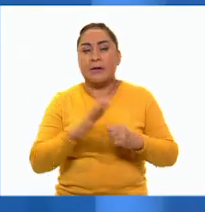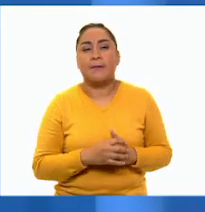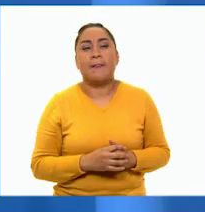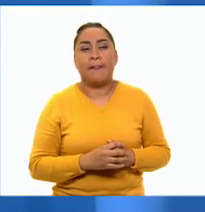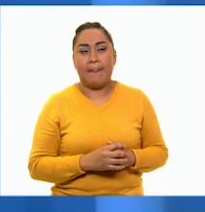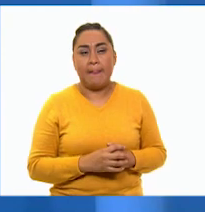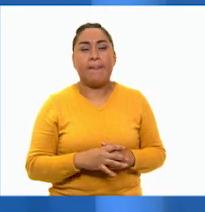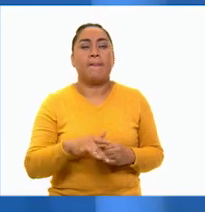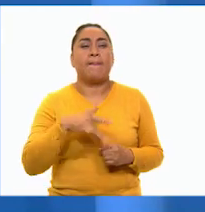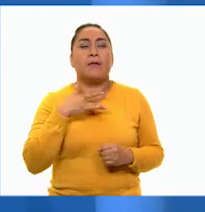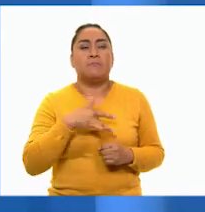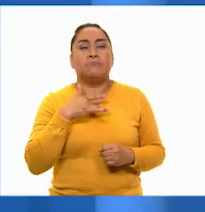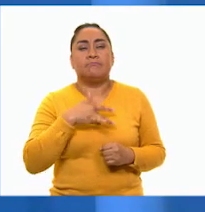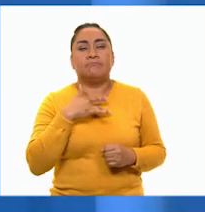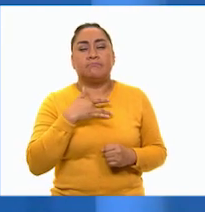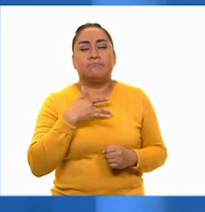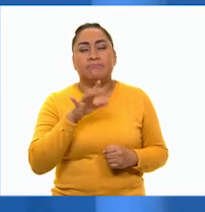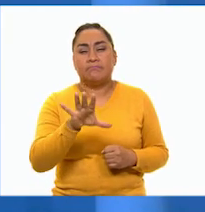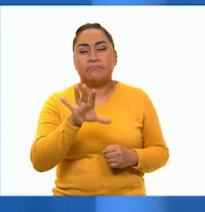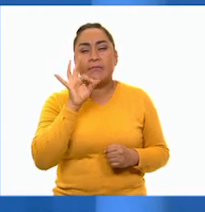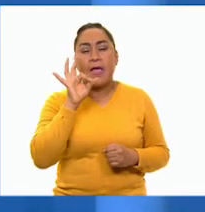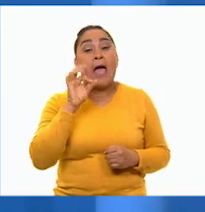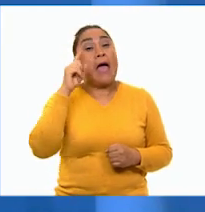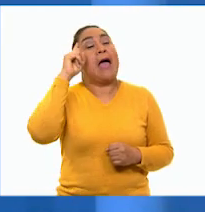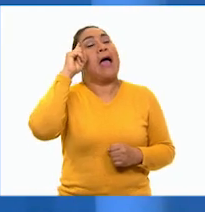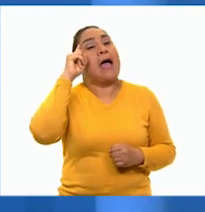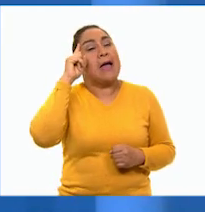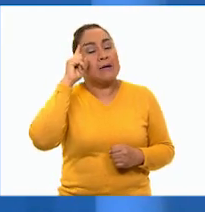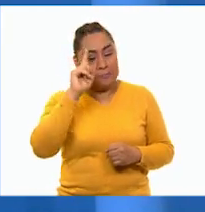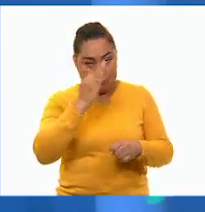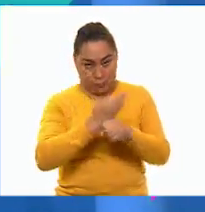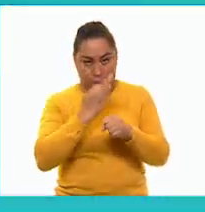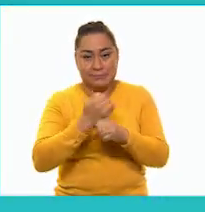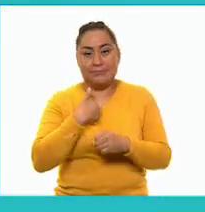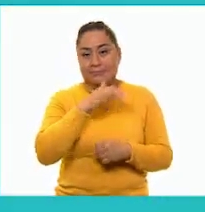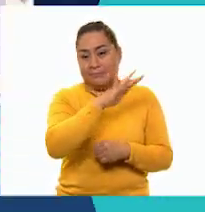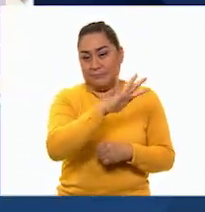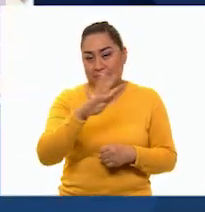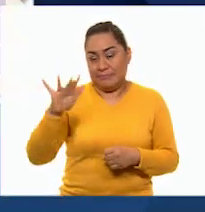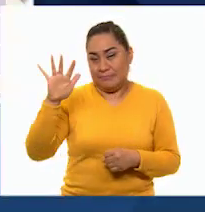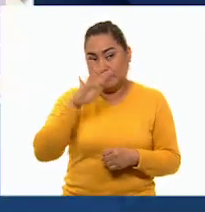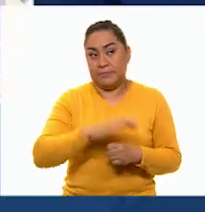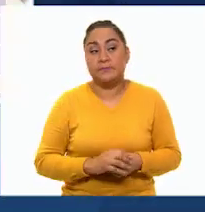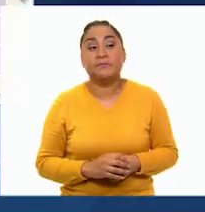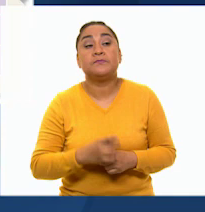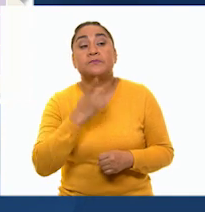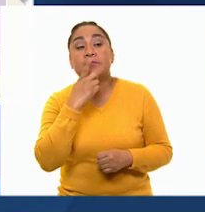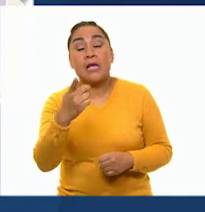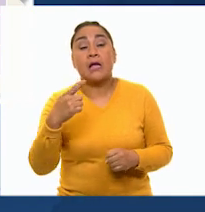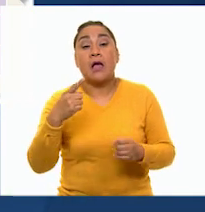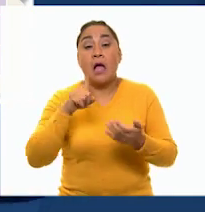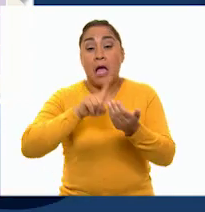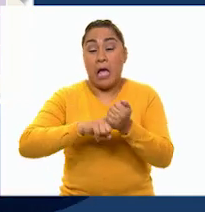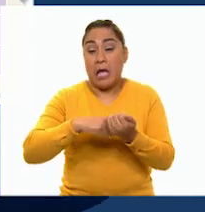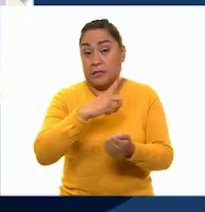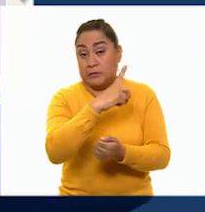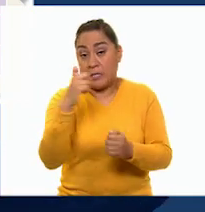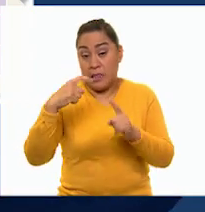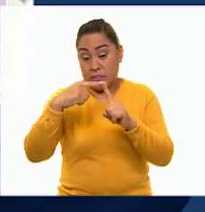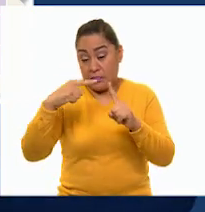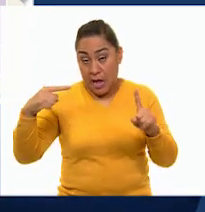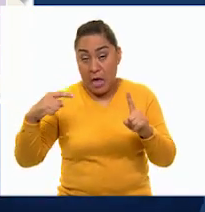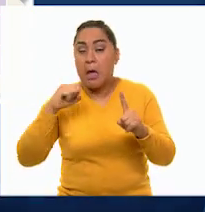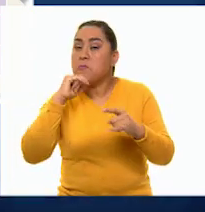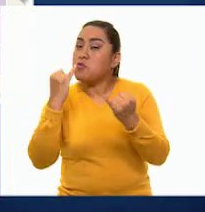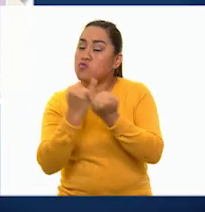ver cuál. Ah, ya sé, la voy a leer. Los divisores de 100 son también divisores